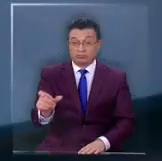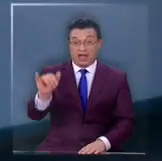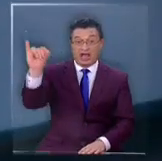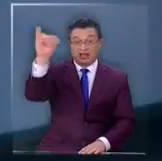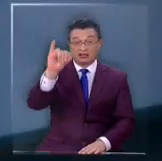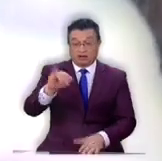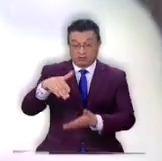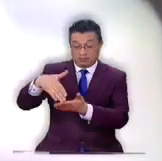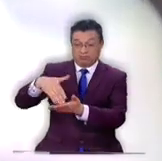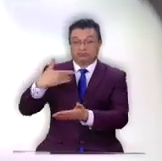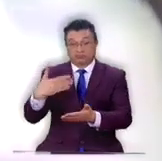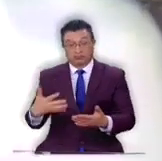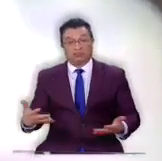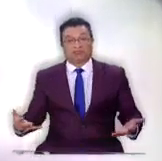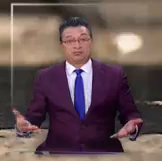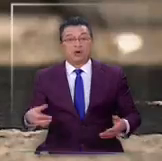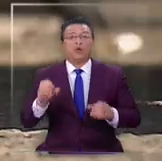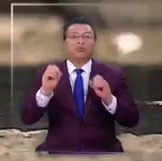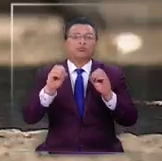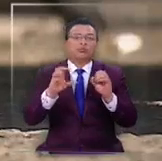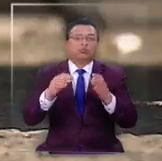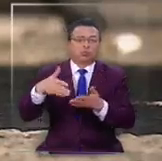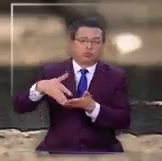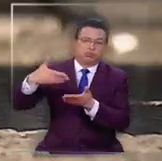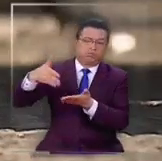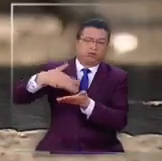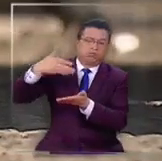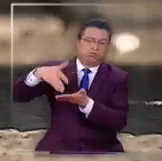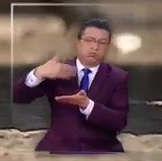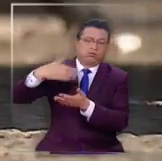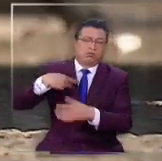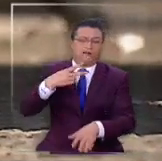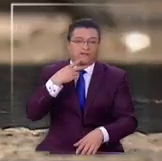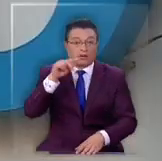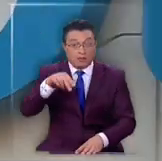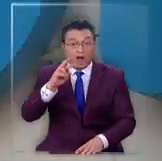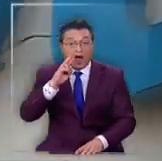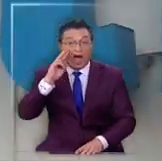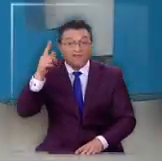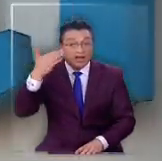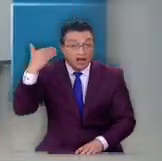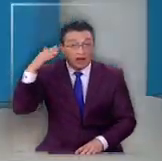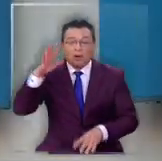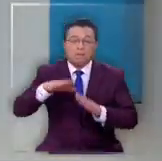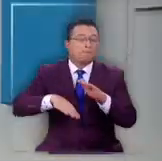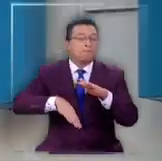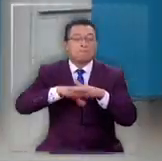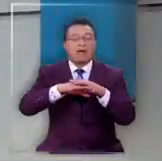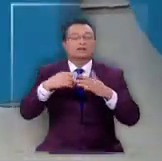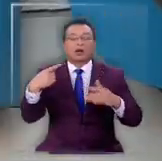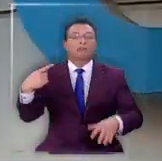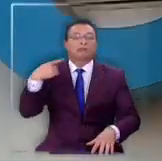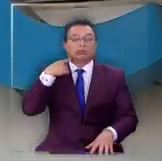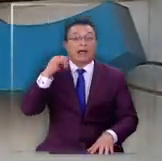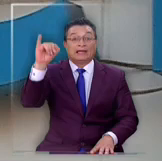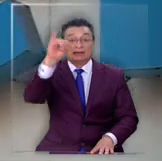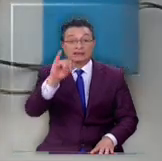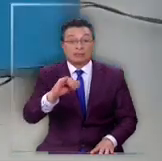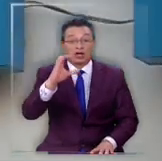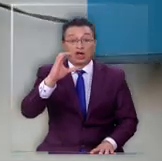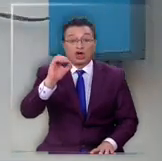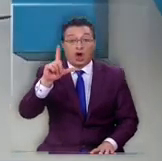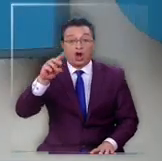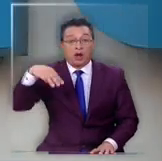me rechazaban. Innumerables rechazos que sufrió toda la vida, pero el de abril frustró uno de sus máximos anhelos. La ISAPRE Colmena le